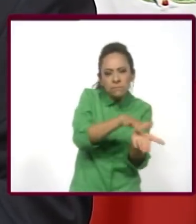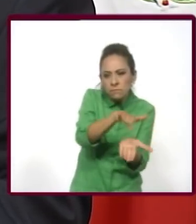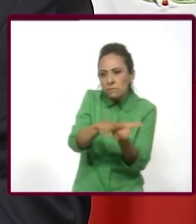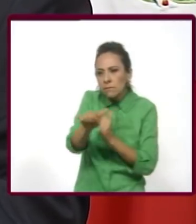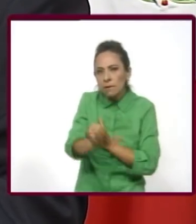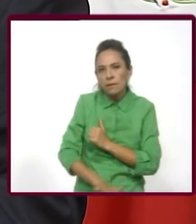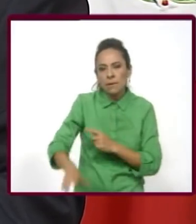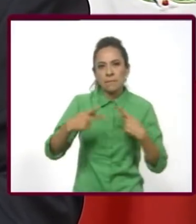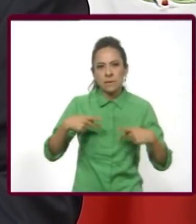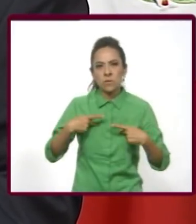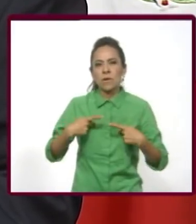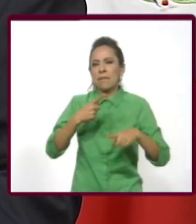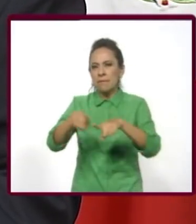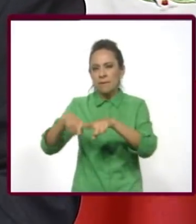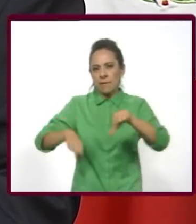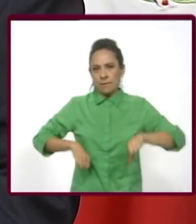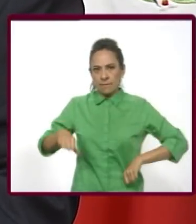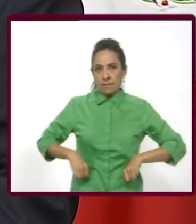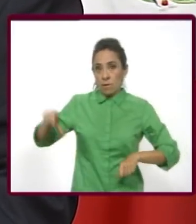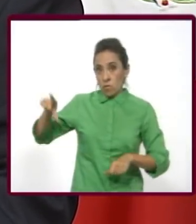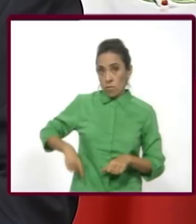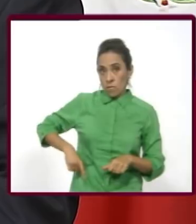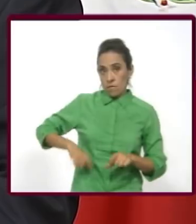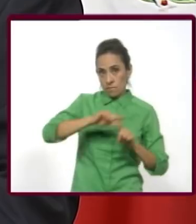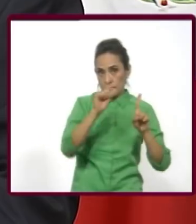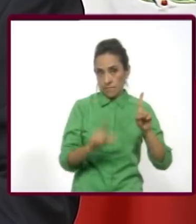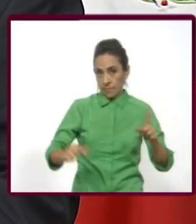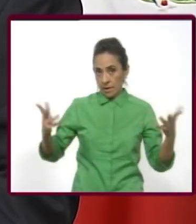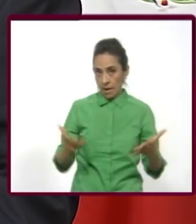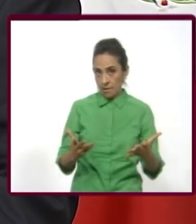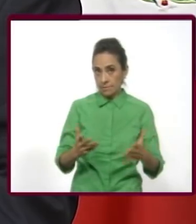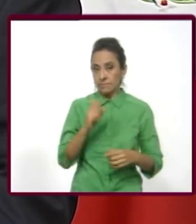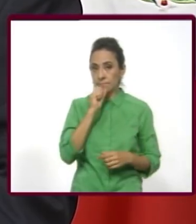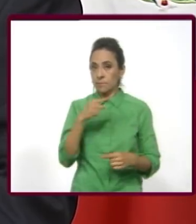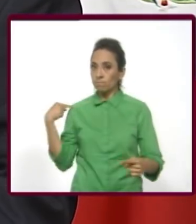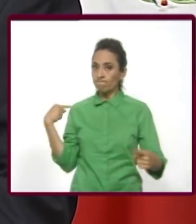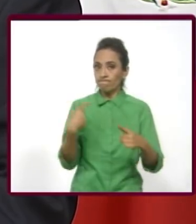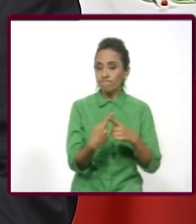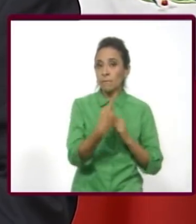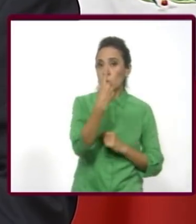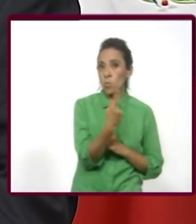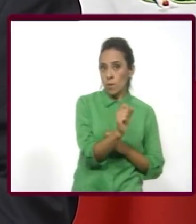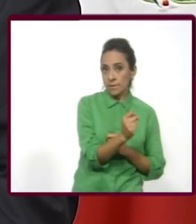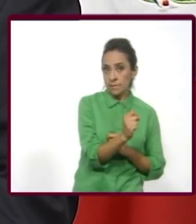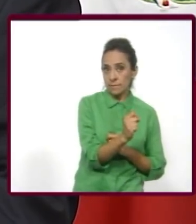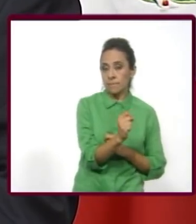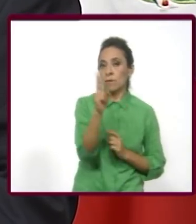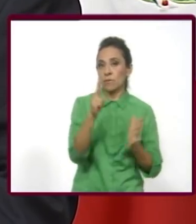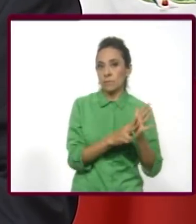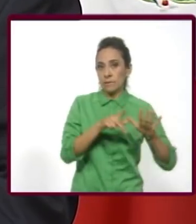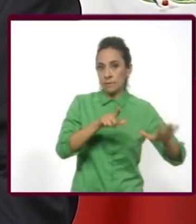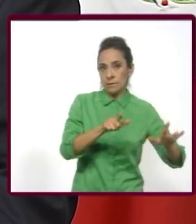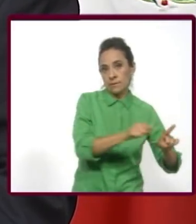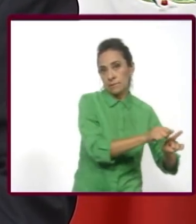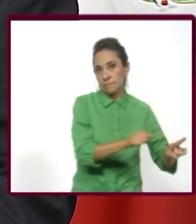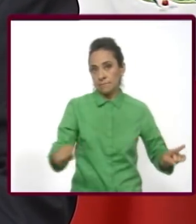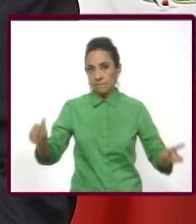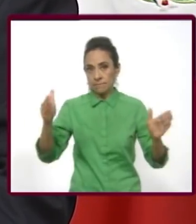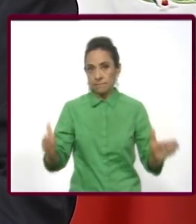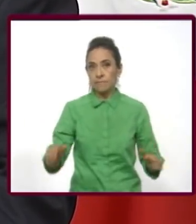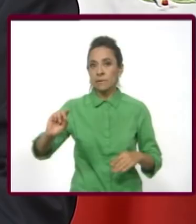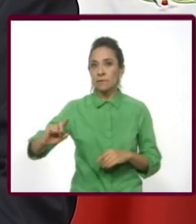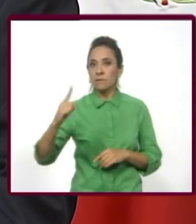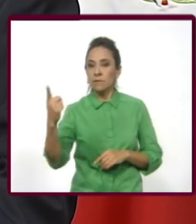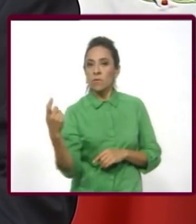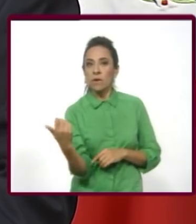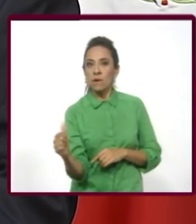del Gobierno de la República en el periodo comprendido del 1 de septiembre de 2017 al